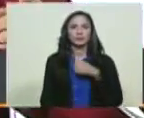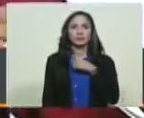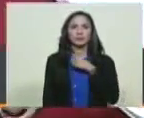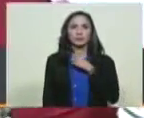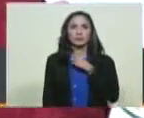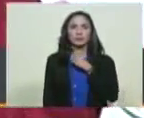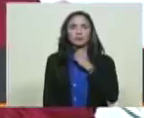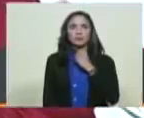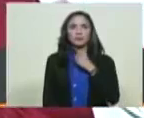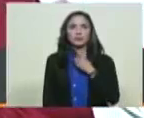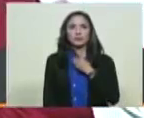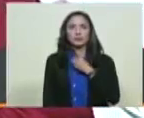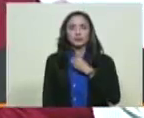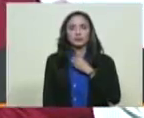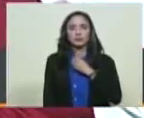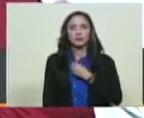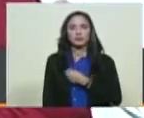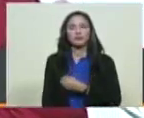con nosotros